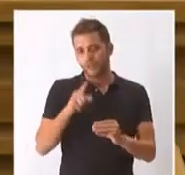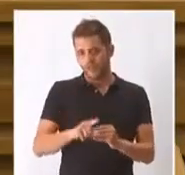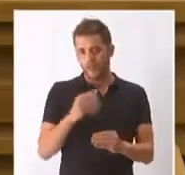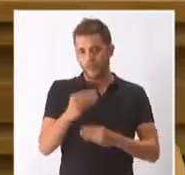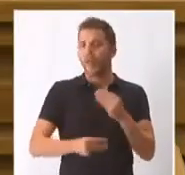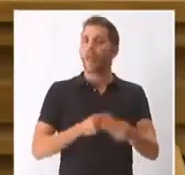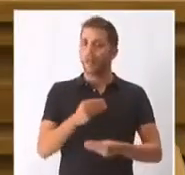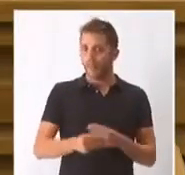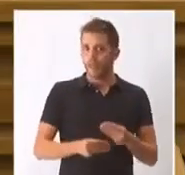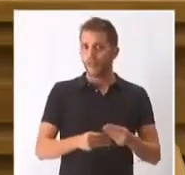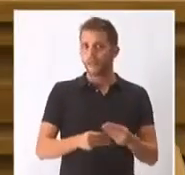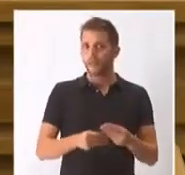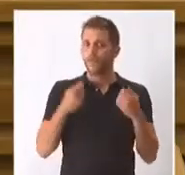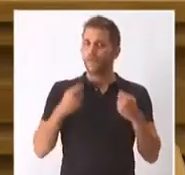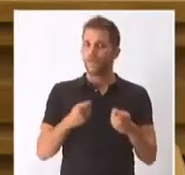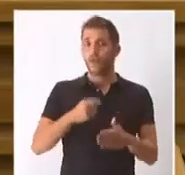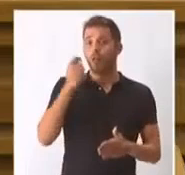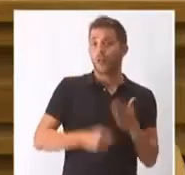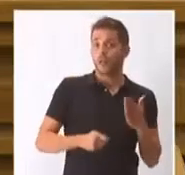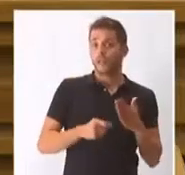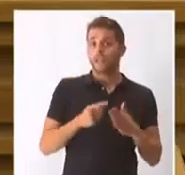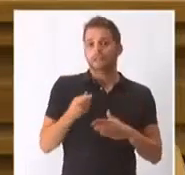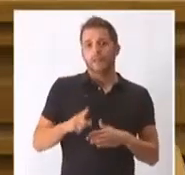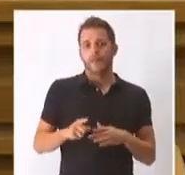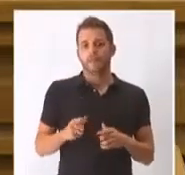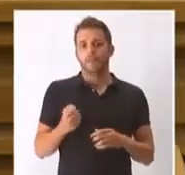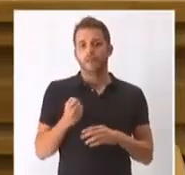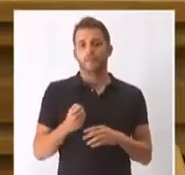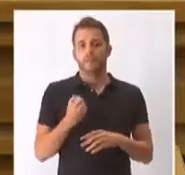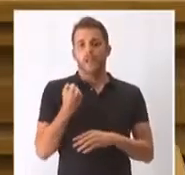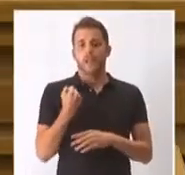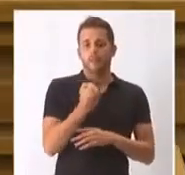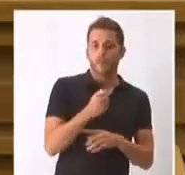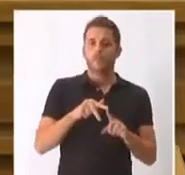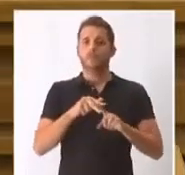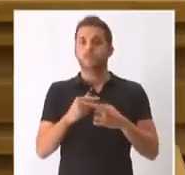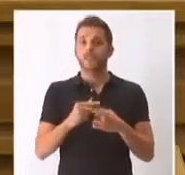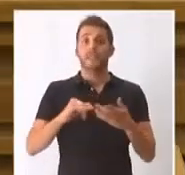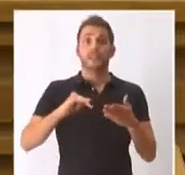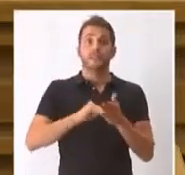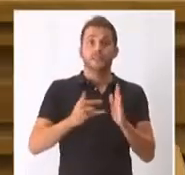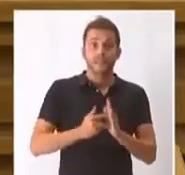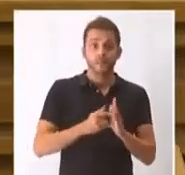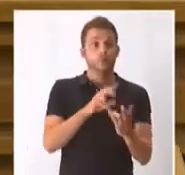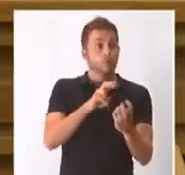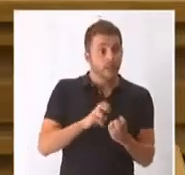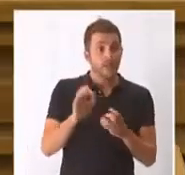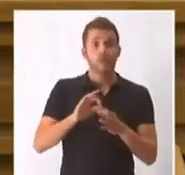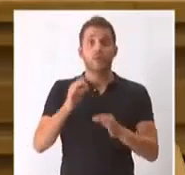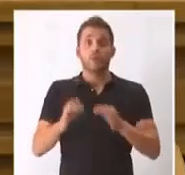con dureza y sea necesario reforzando los mecanismos judiciales y los los mecanismos de fiscalía para que no se